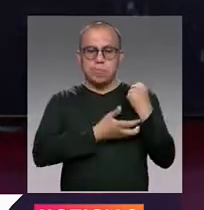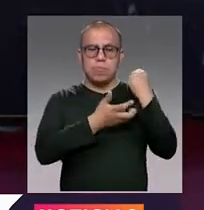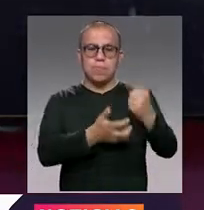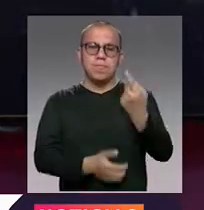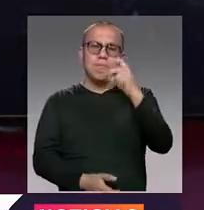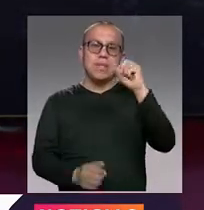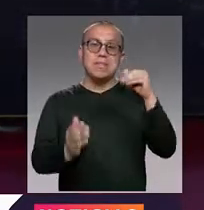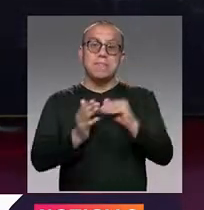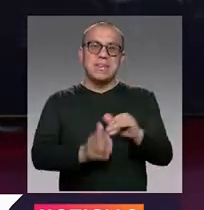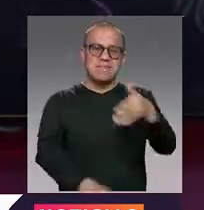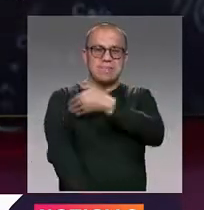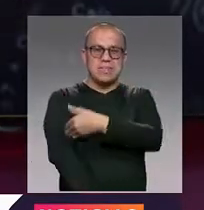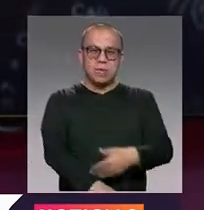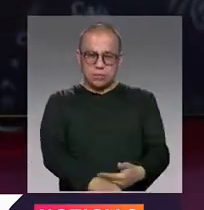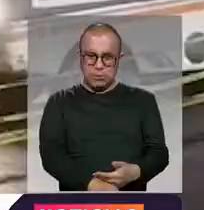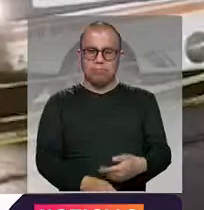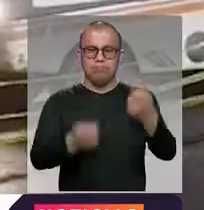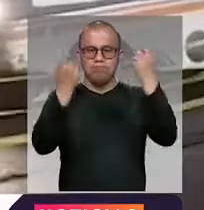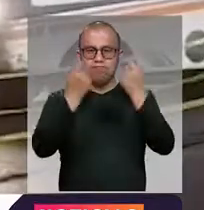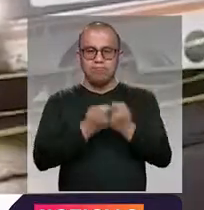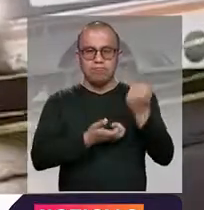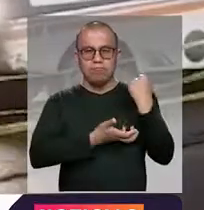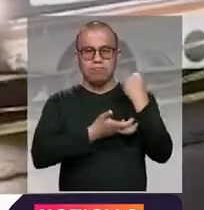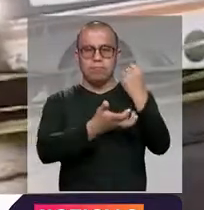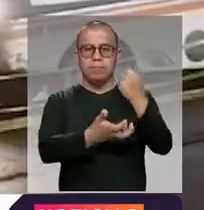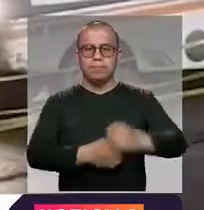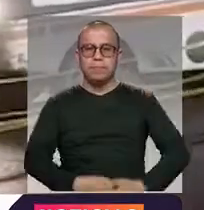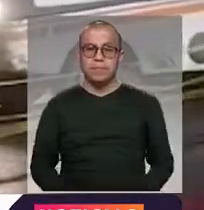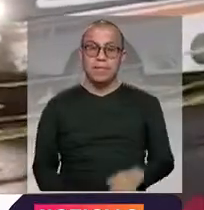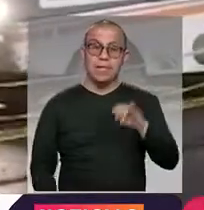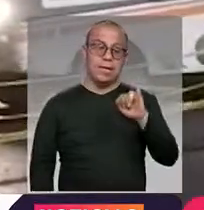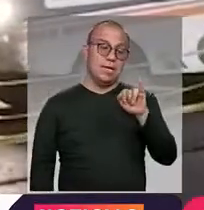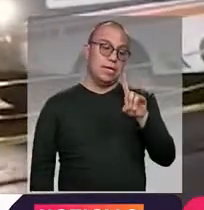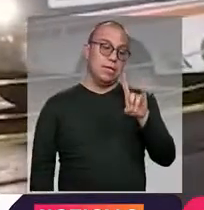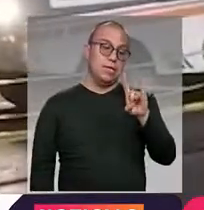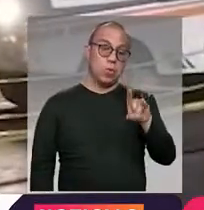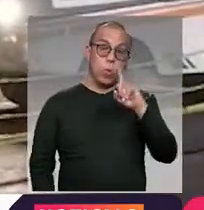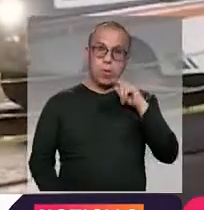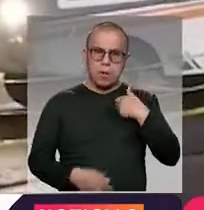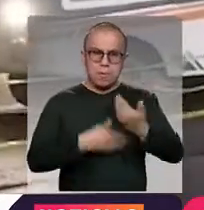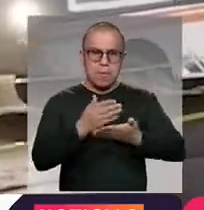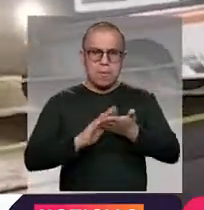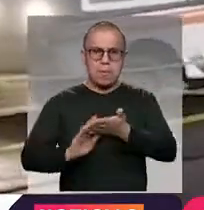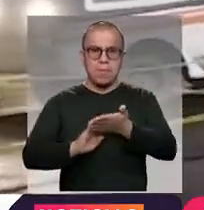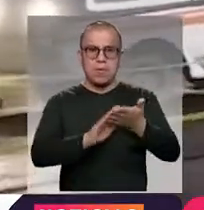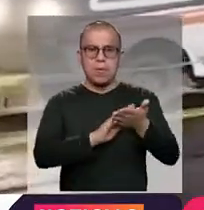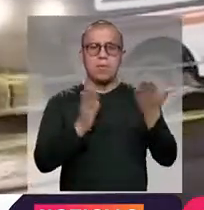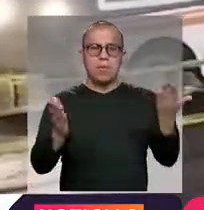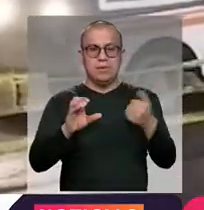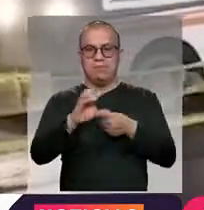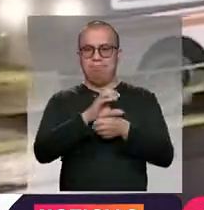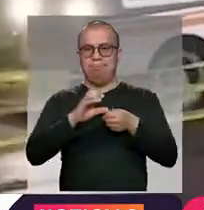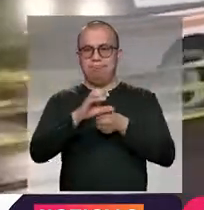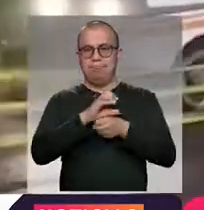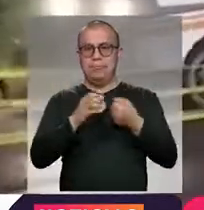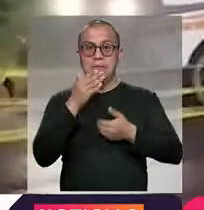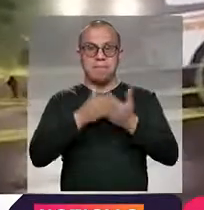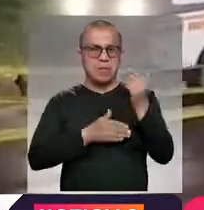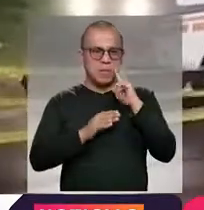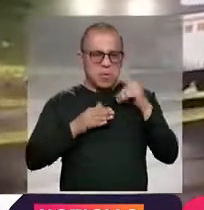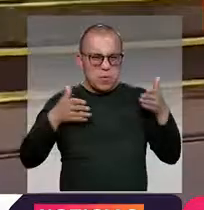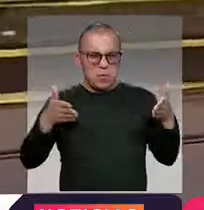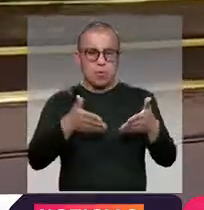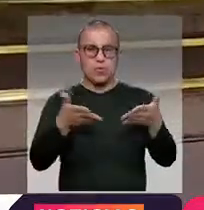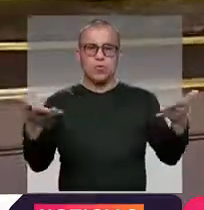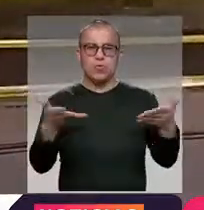los 20 mil millones de pesos. El IDU inició el mantenimiento de la malla vial troncal de la ciudad. La primera intervención